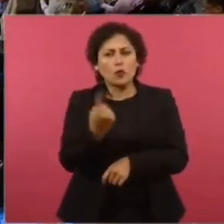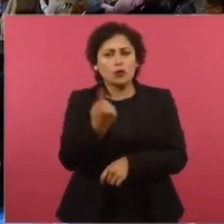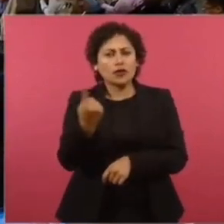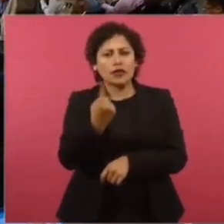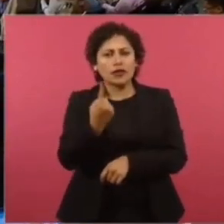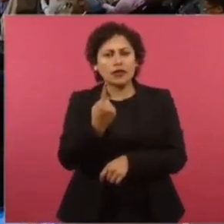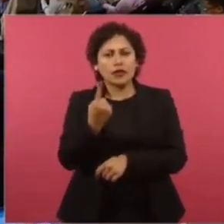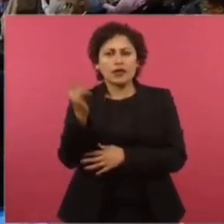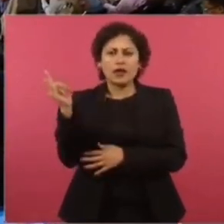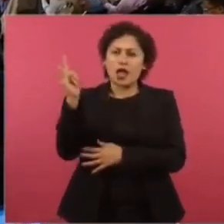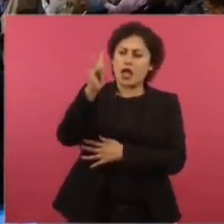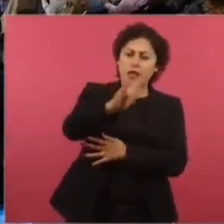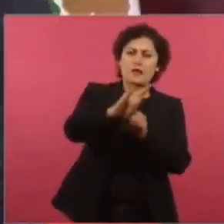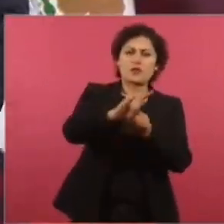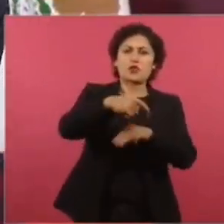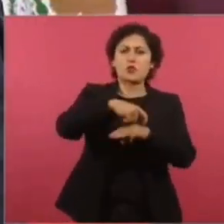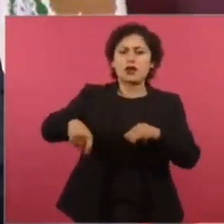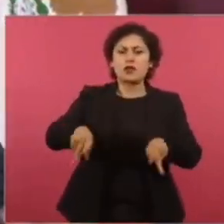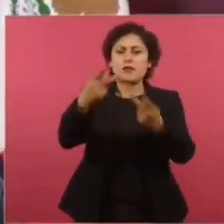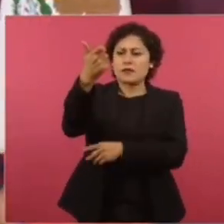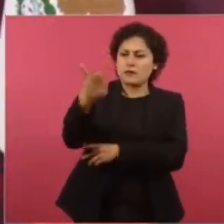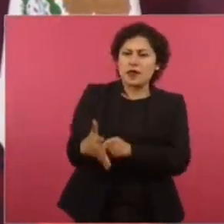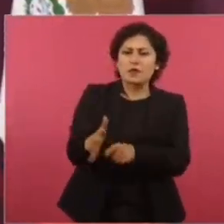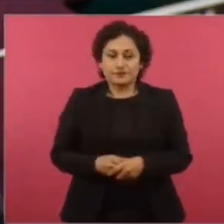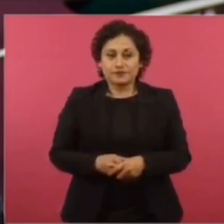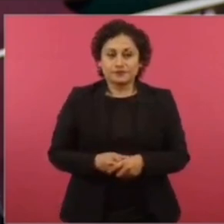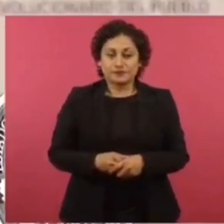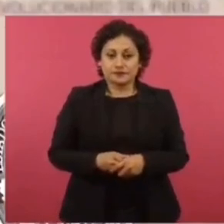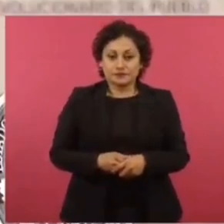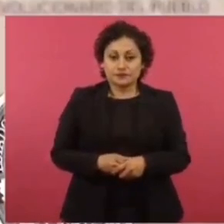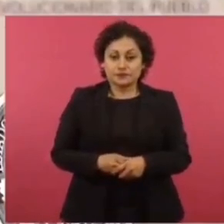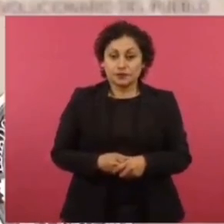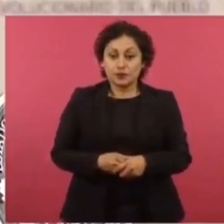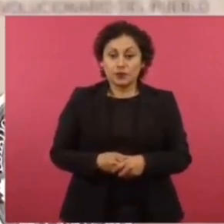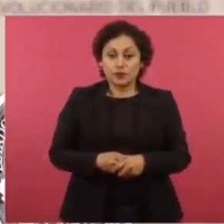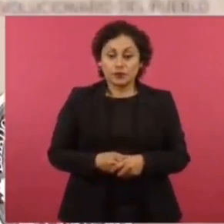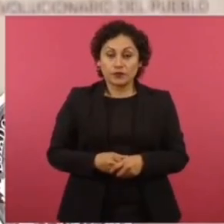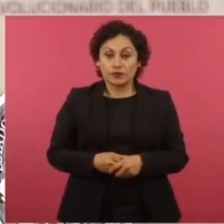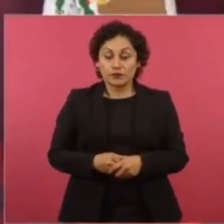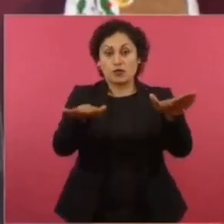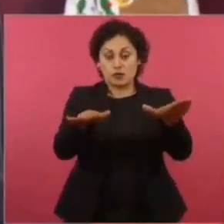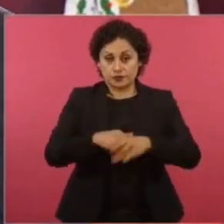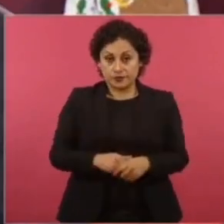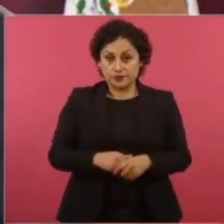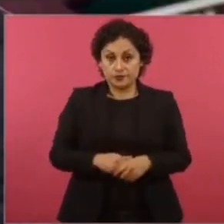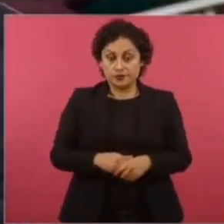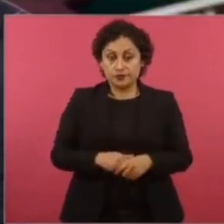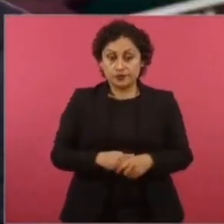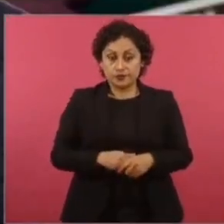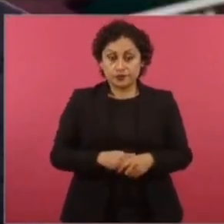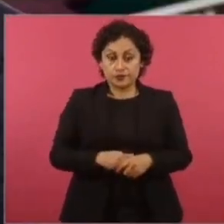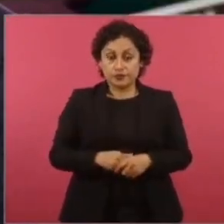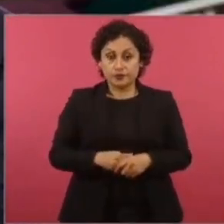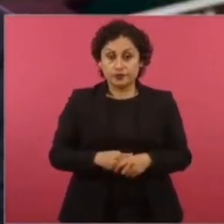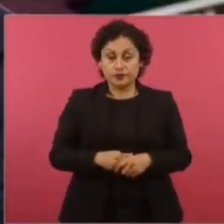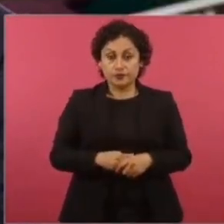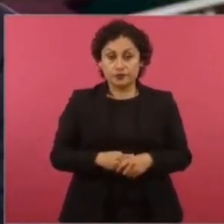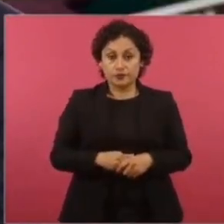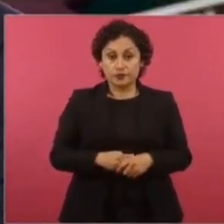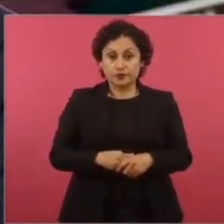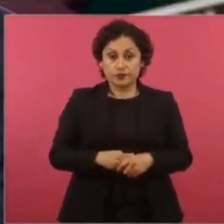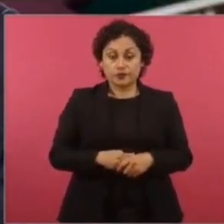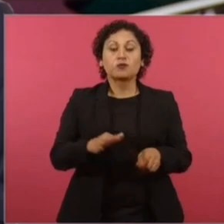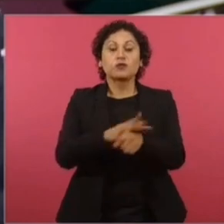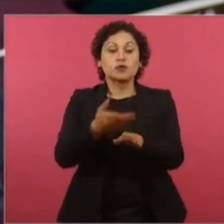vender el boleto de avión más barato, bueno, porque se tiene ya esa infraestructura. Solo en el impuesto a aeropuertos, por la deuda que